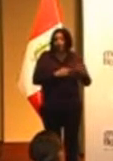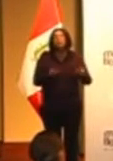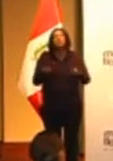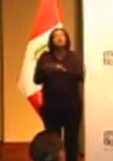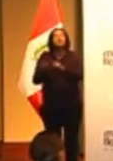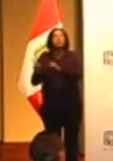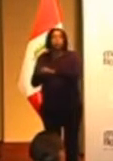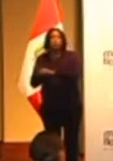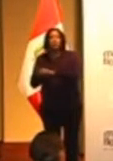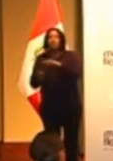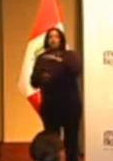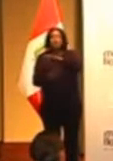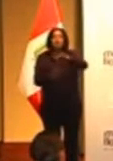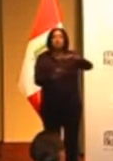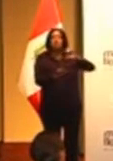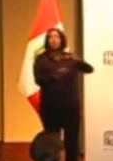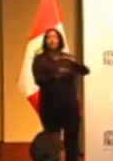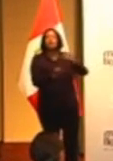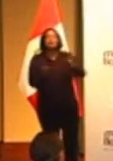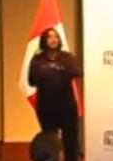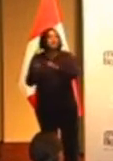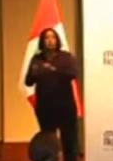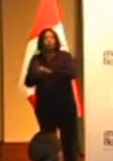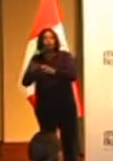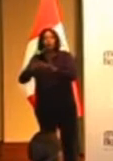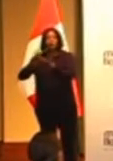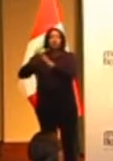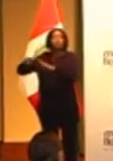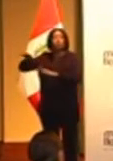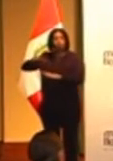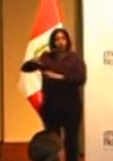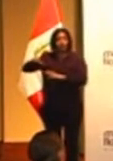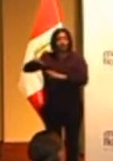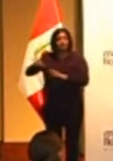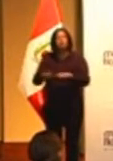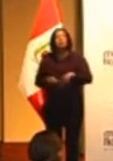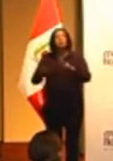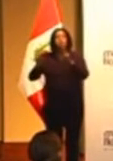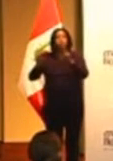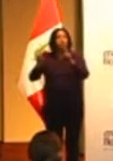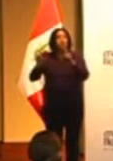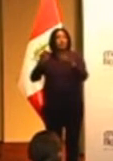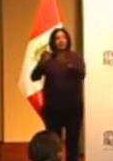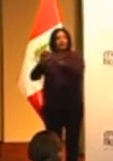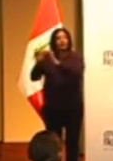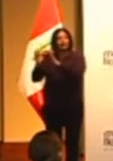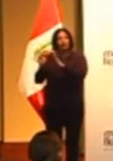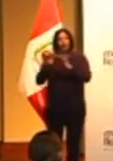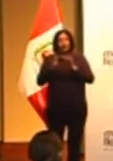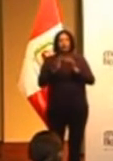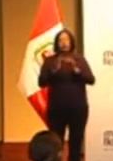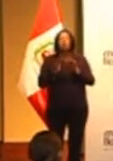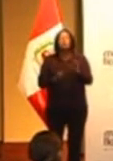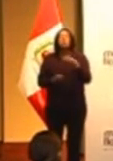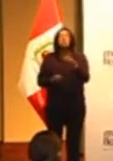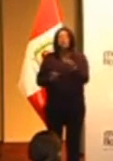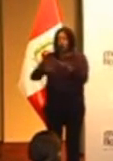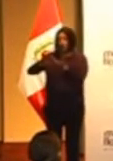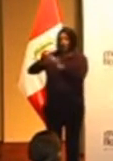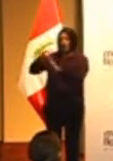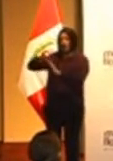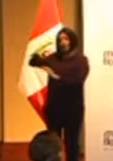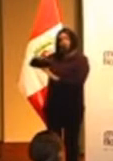mismo pasa con lo ambiental, lo mismo pasa con el tema de las ciudades. Y es un tema muy conectado, porque las